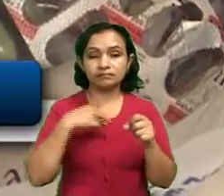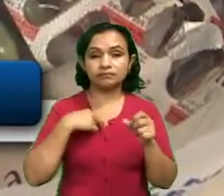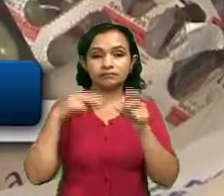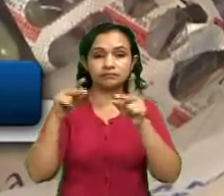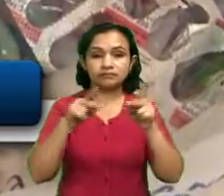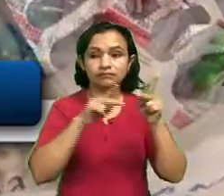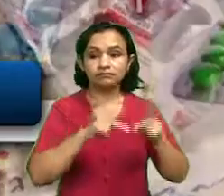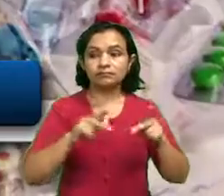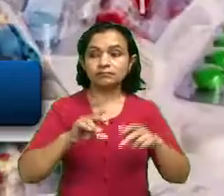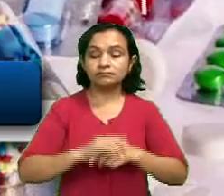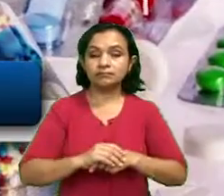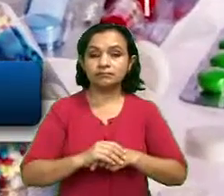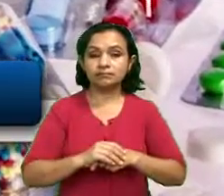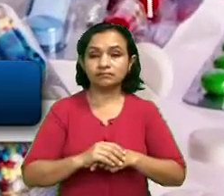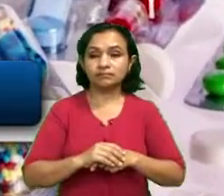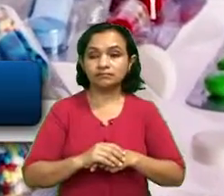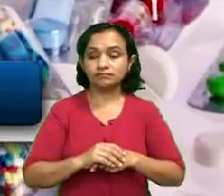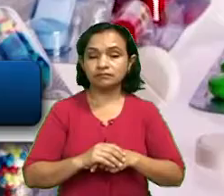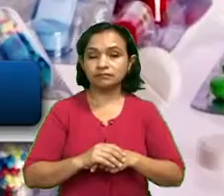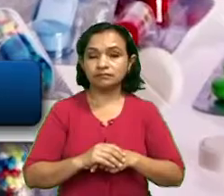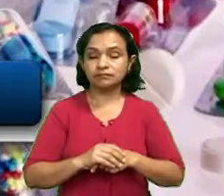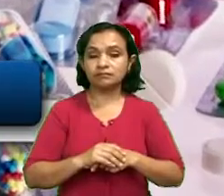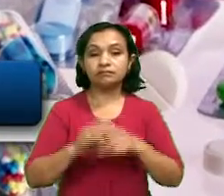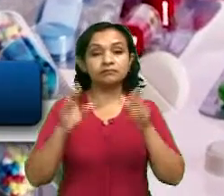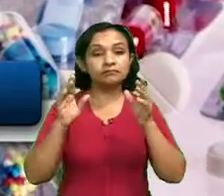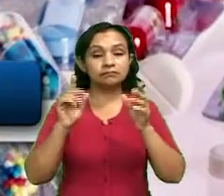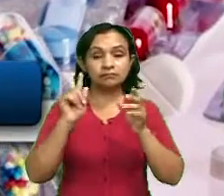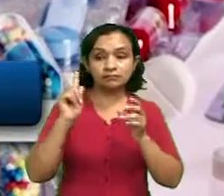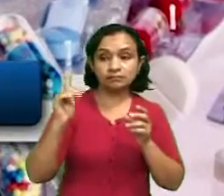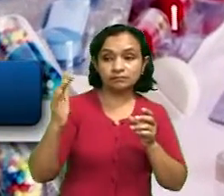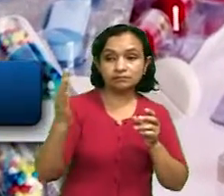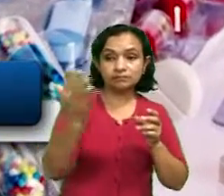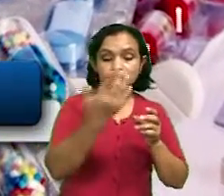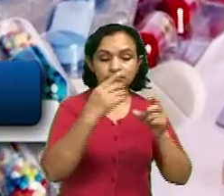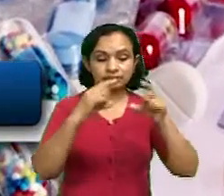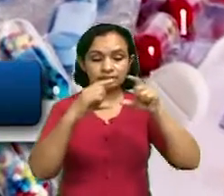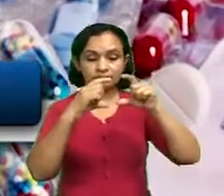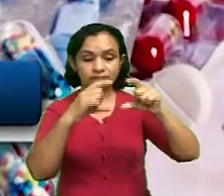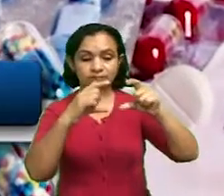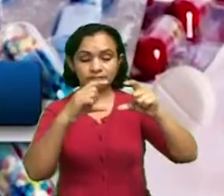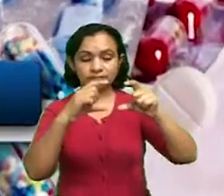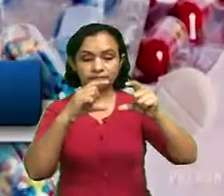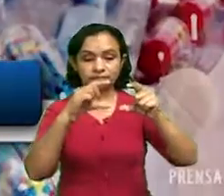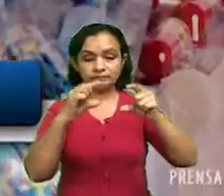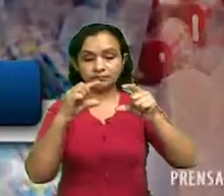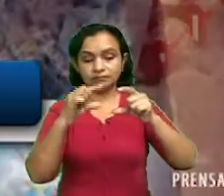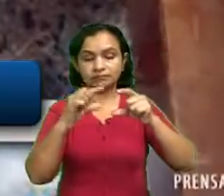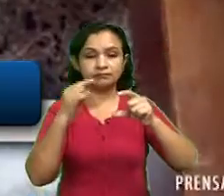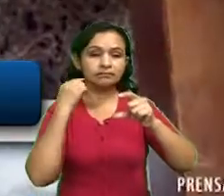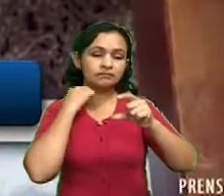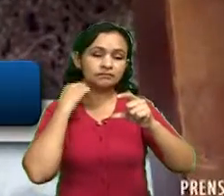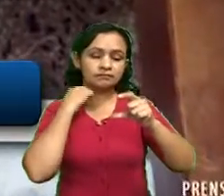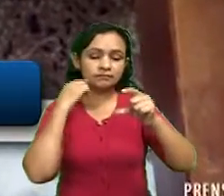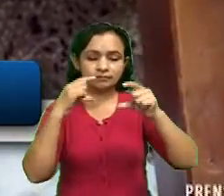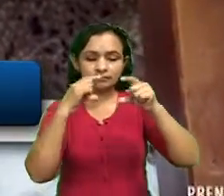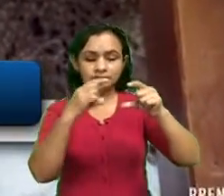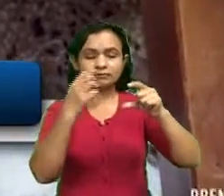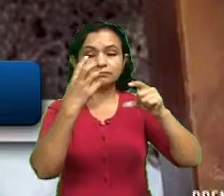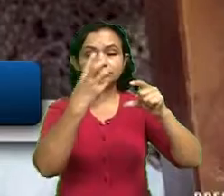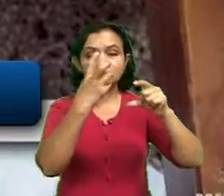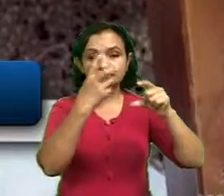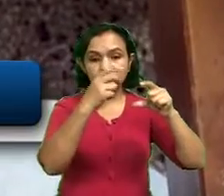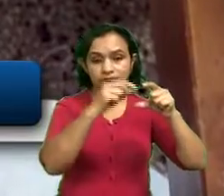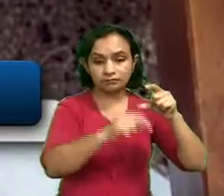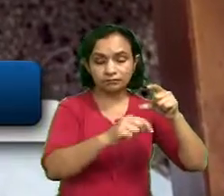población? ¿Verdad? Los productos en el empaque, digamos que puede ser la caja o puede ser un blister, en la caja tiene que ir fecha de